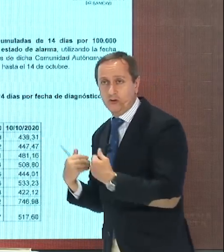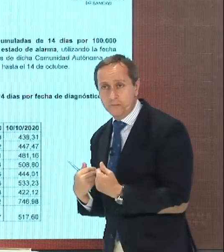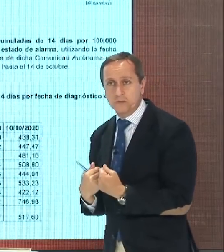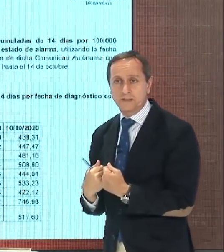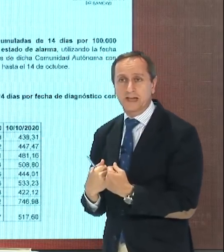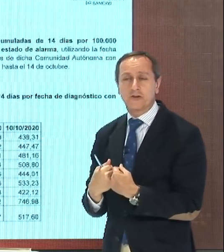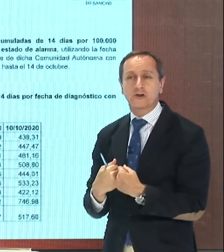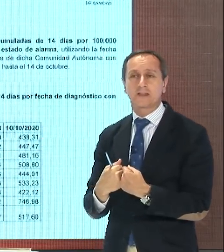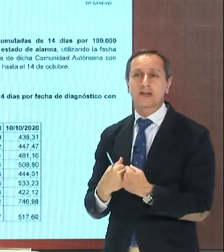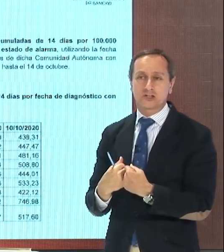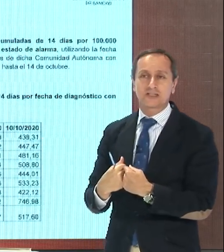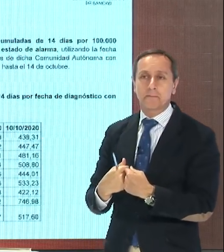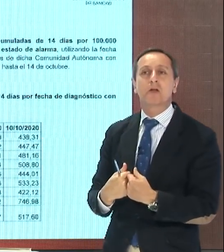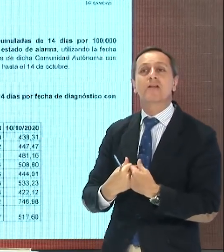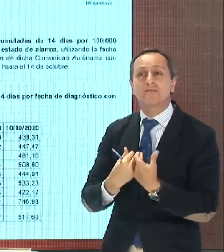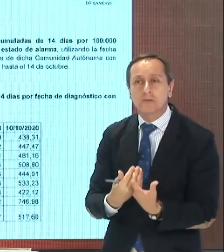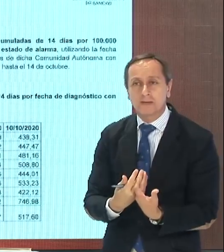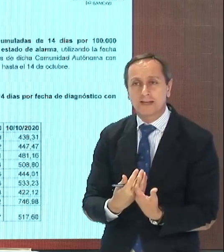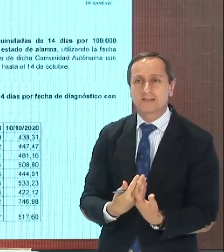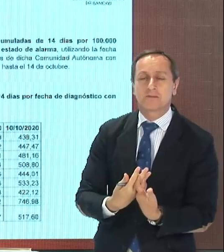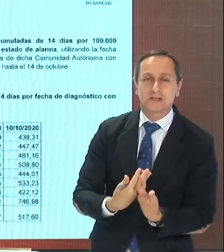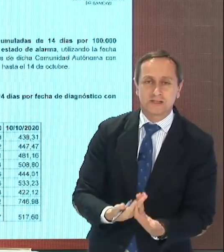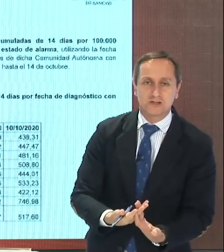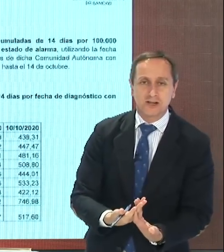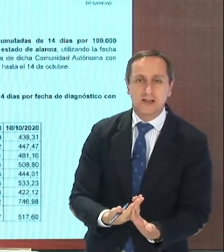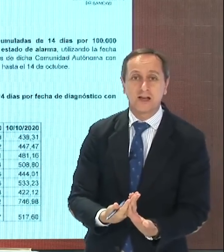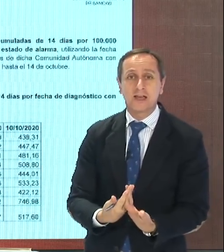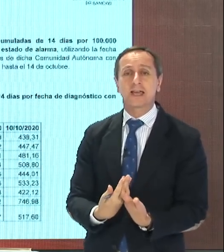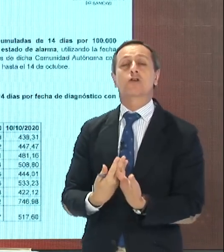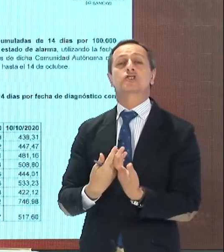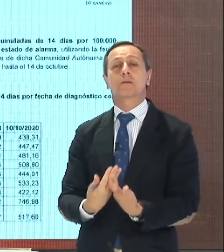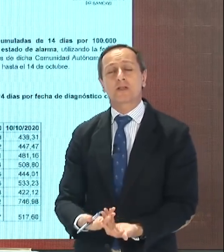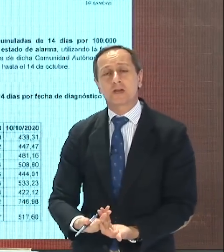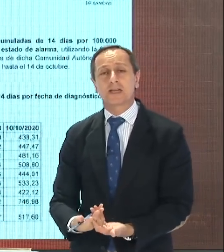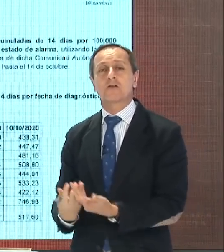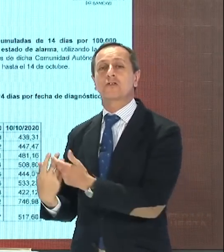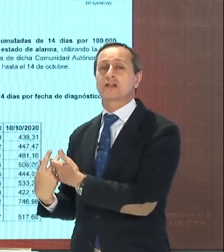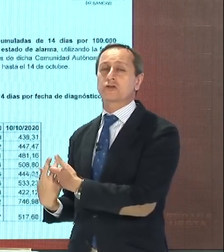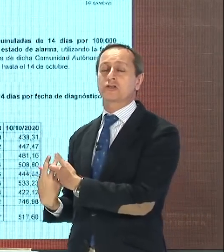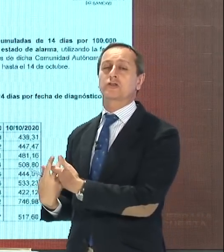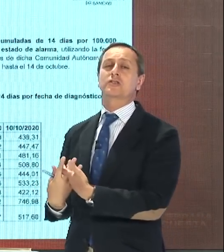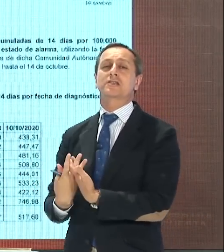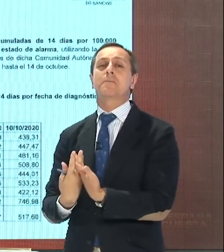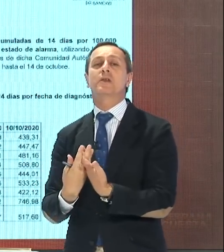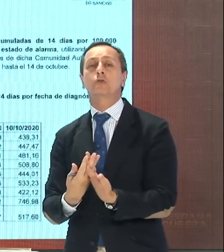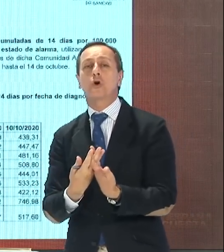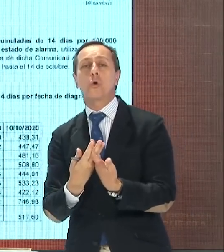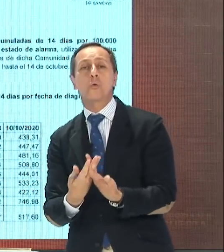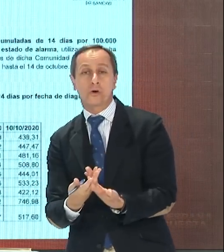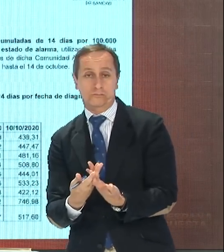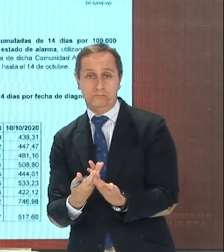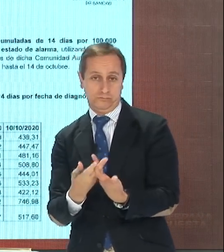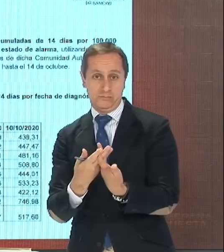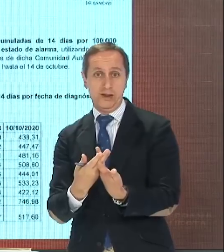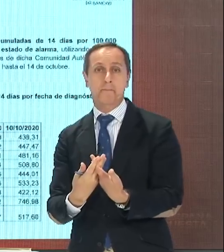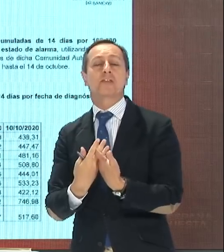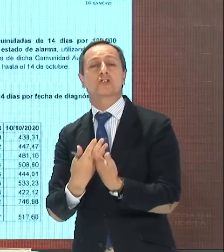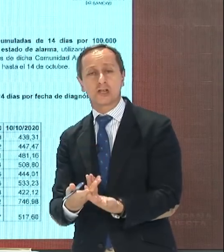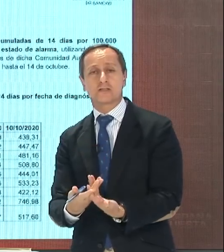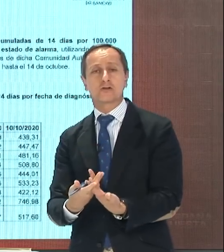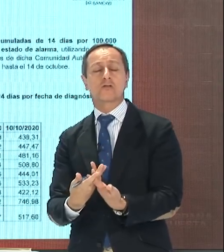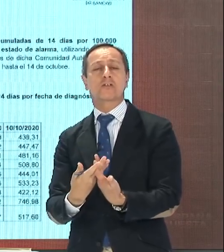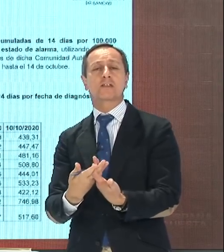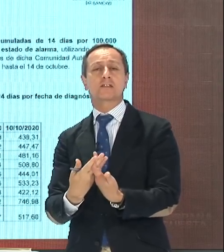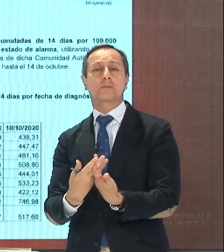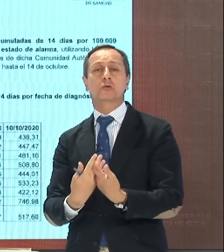nosotros lo hemos investigado en lo que a diario sí sí pero el informe es del ministerio de sanidad ergo salvador y ya conocía estos datos desde el minuto 1 vale